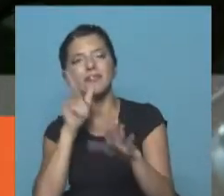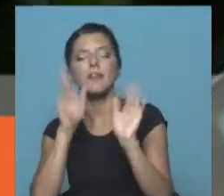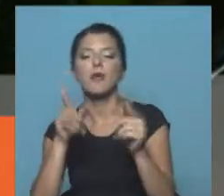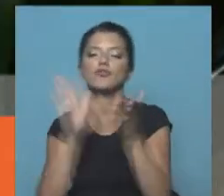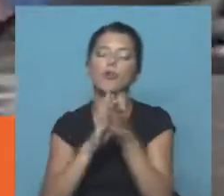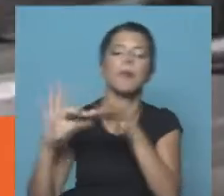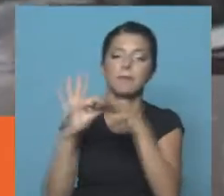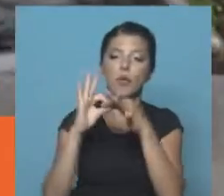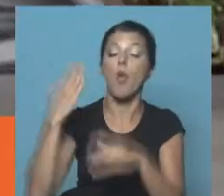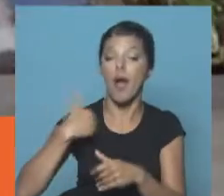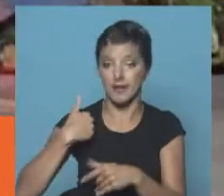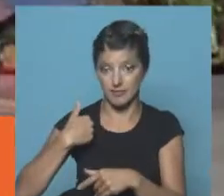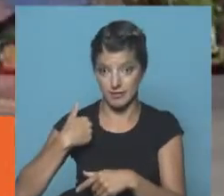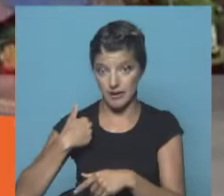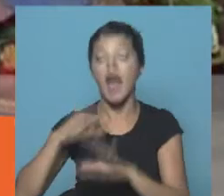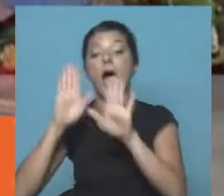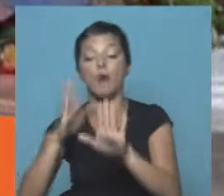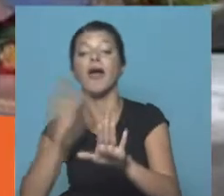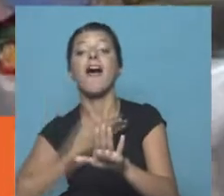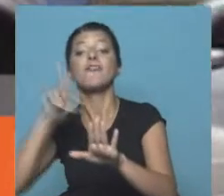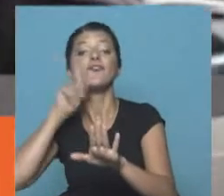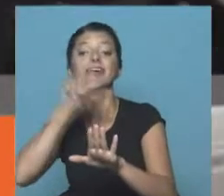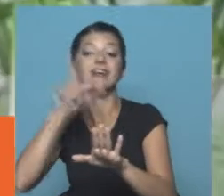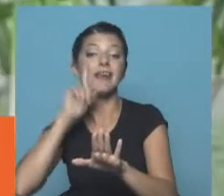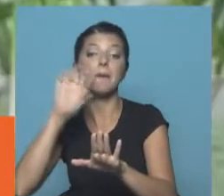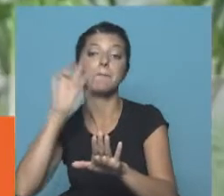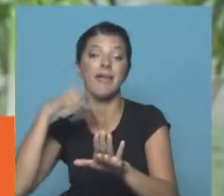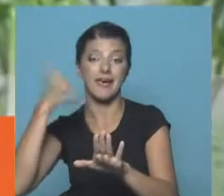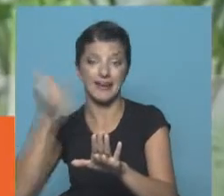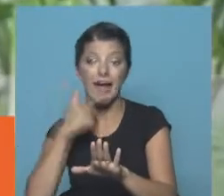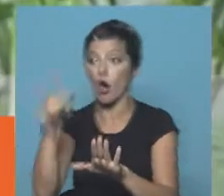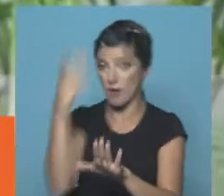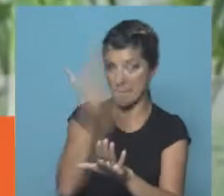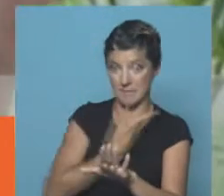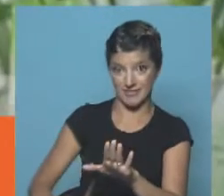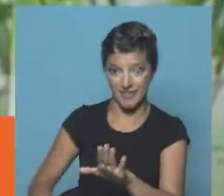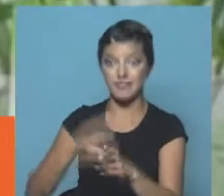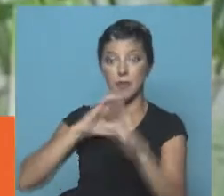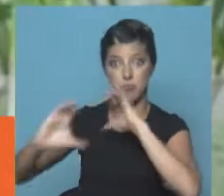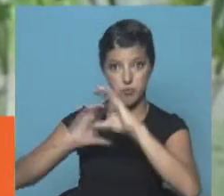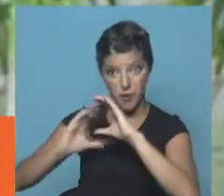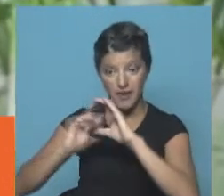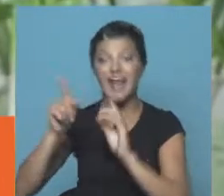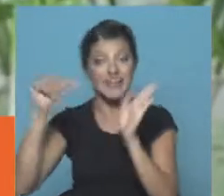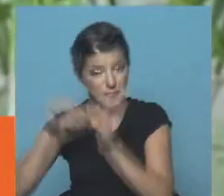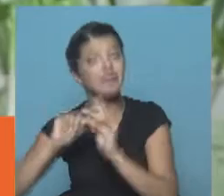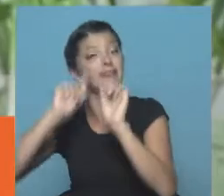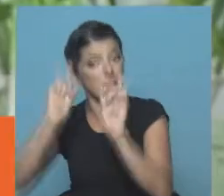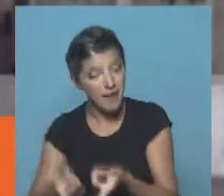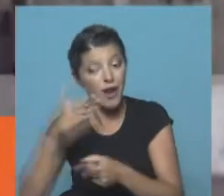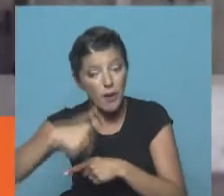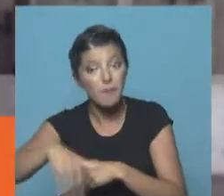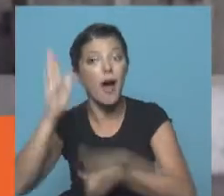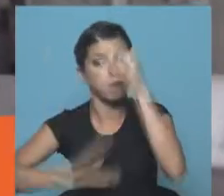relación a Argentina y en el caso de Filipinas habló con el controvertido presidente Rodrigo Duterte, país donde también construye